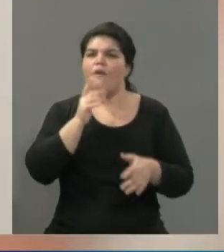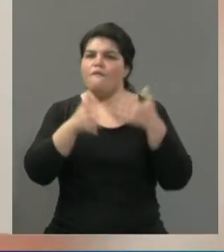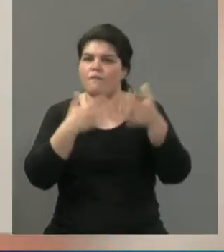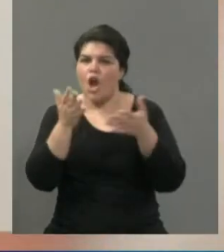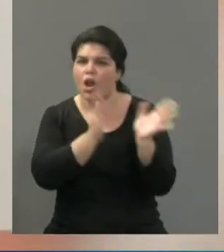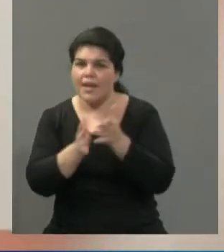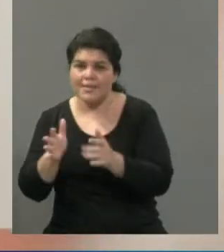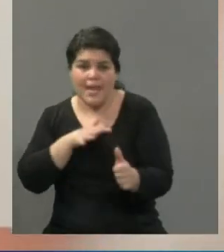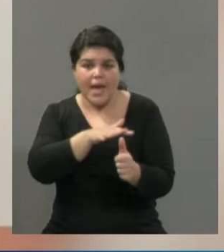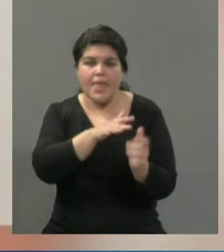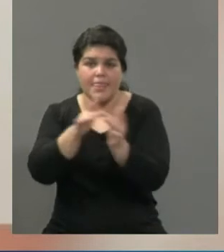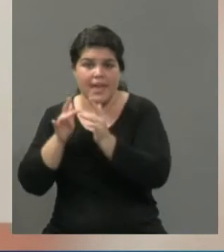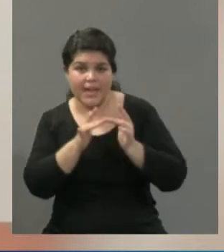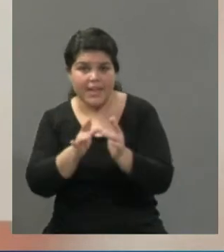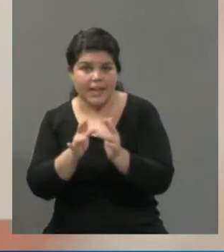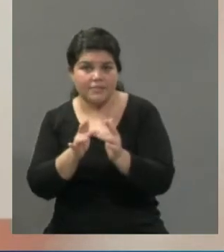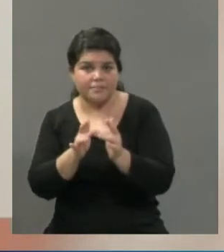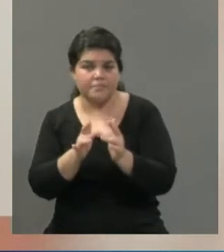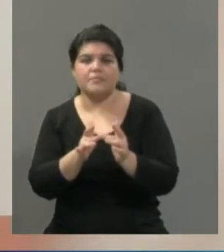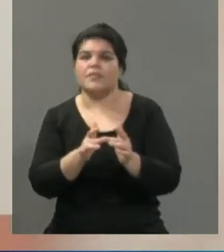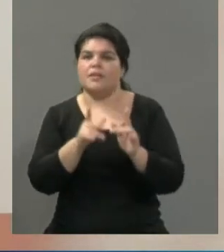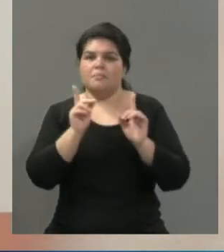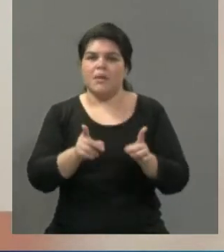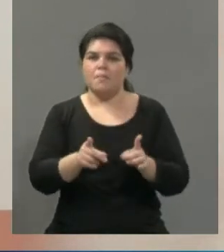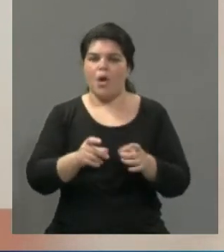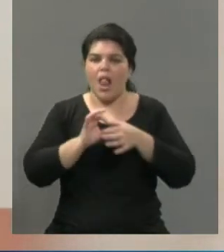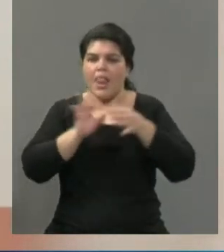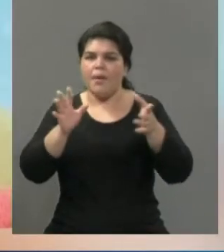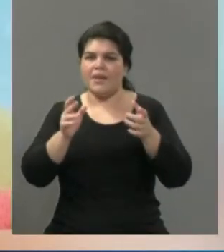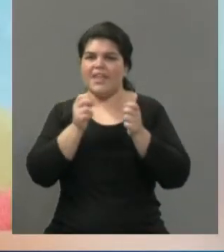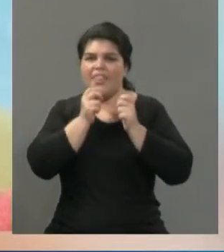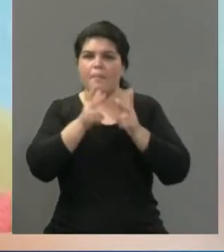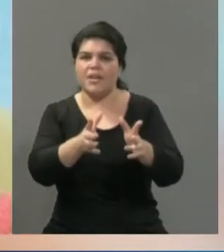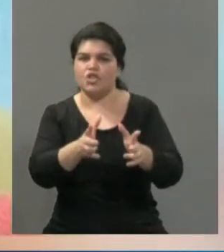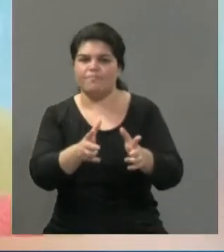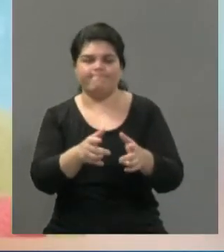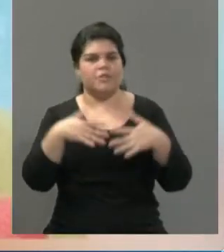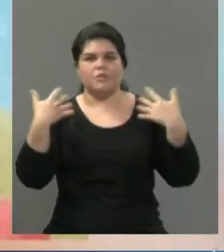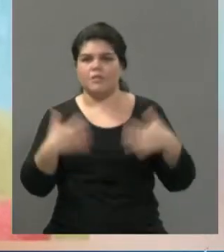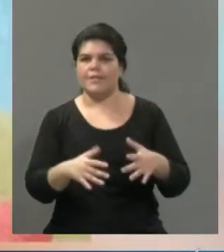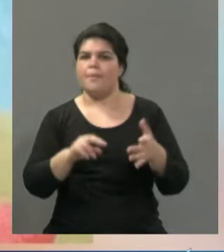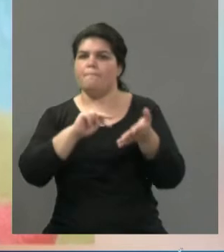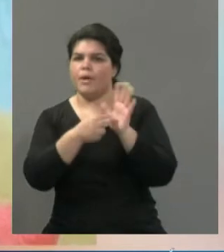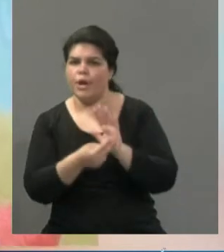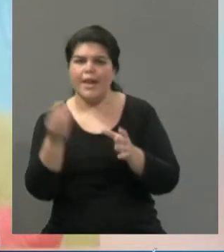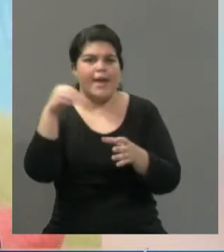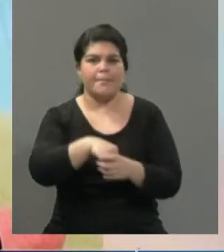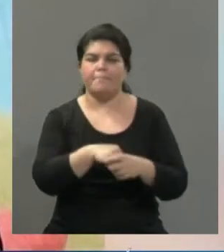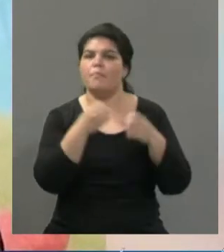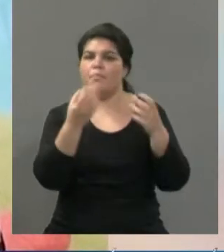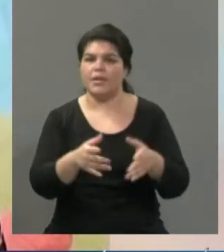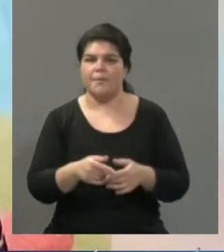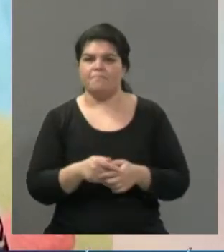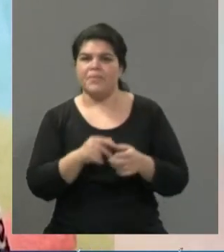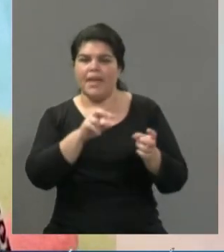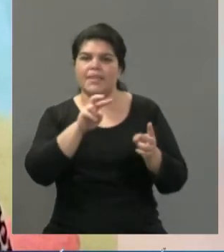porque obliga a las mujeres a correrse del debate público, político, para resguardarse de las descalificaciones, de las